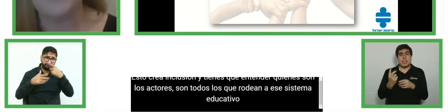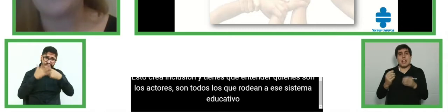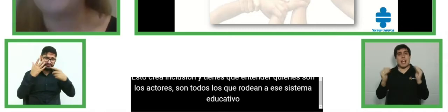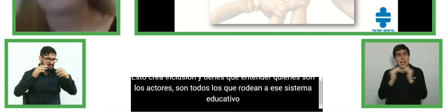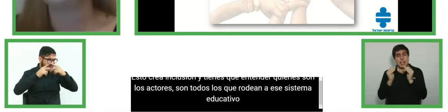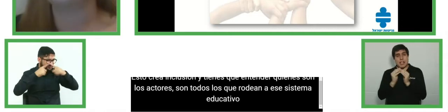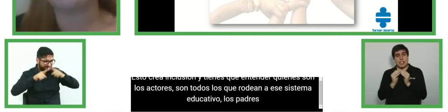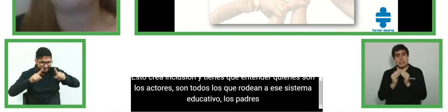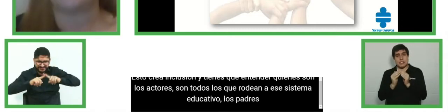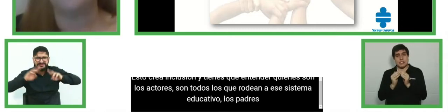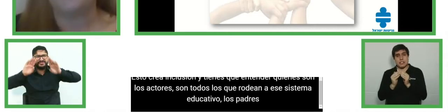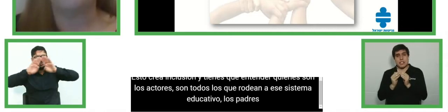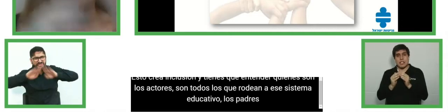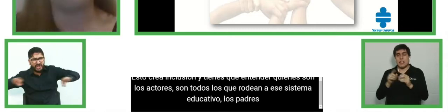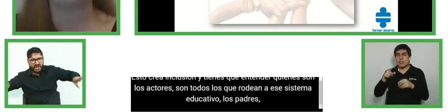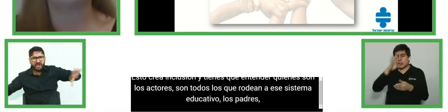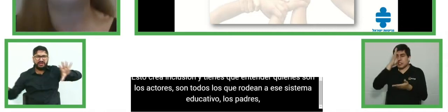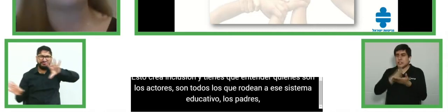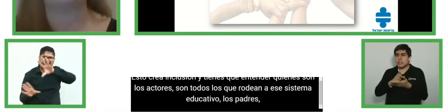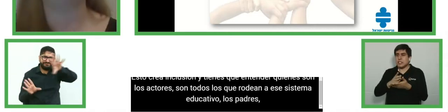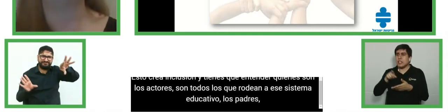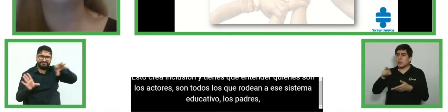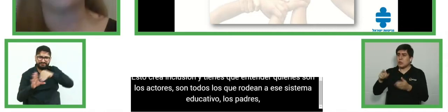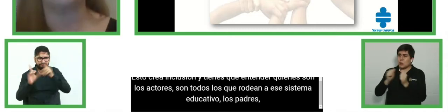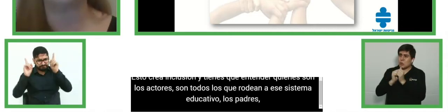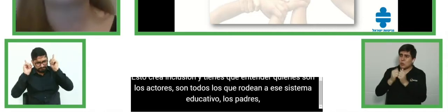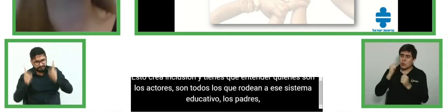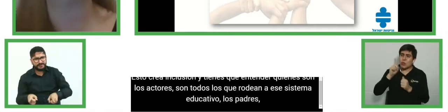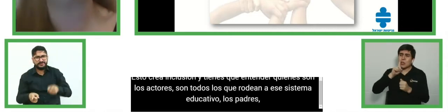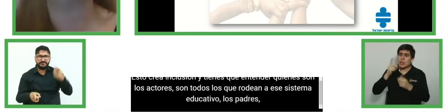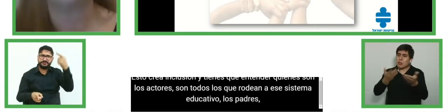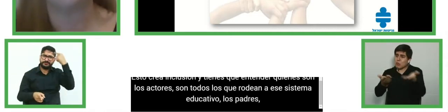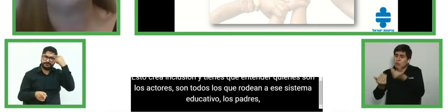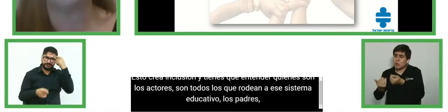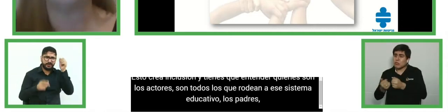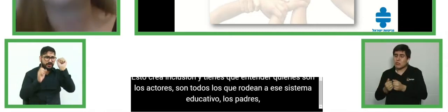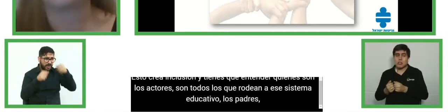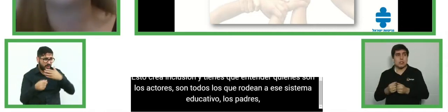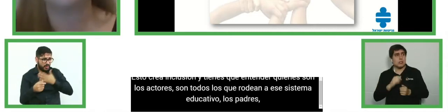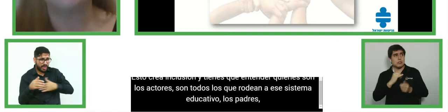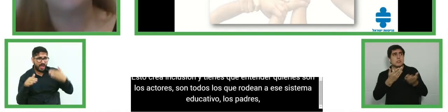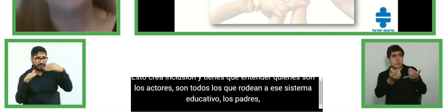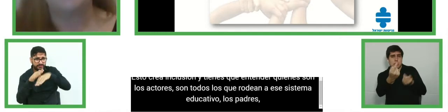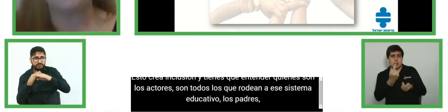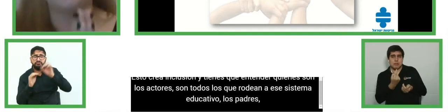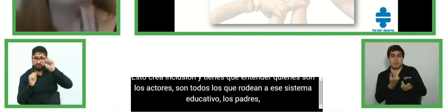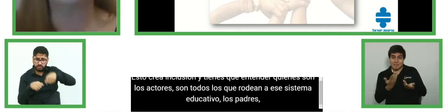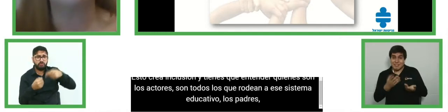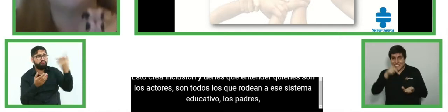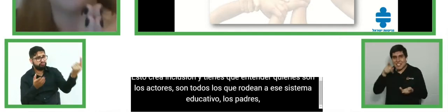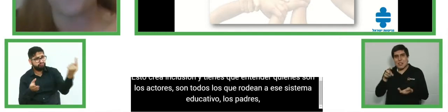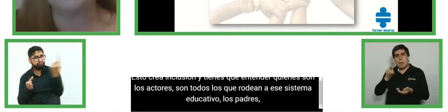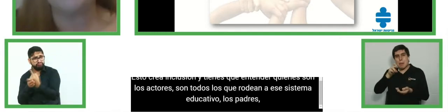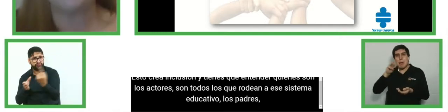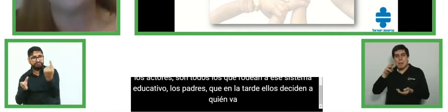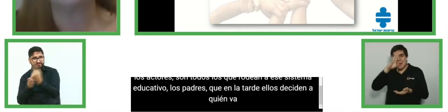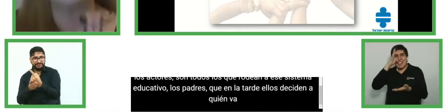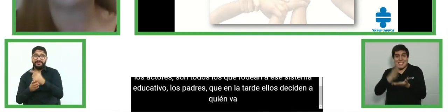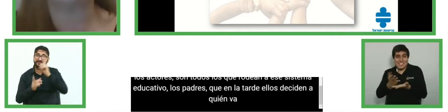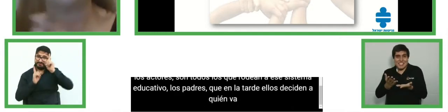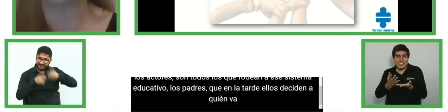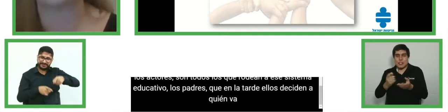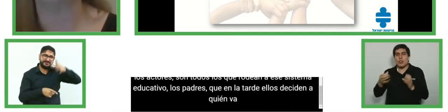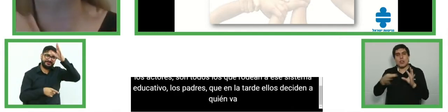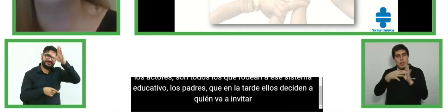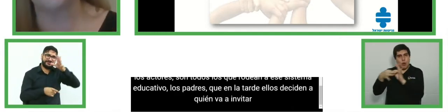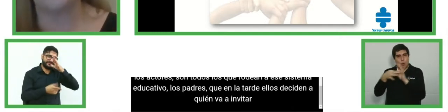a quién va a invitar el niño a su casa, y que tienes que recordar. Estamos en un panel que estamos hablando de educación inclusiva,